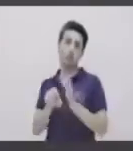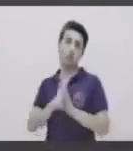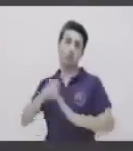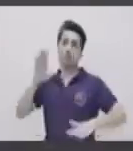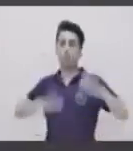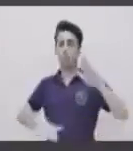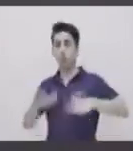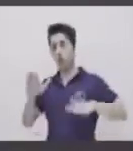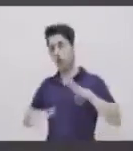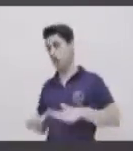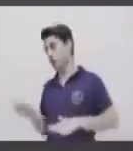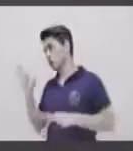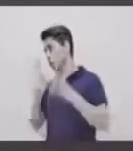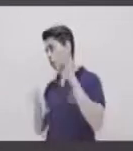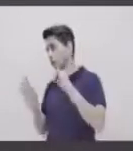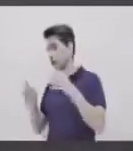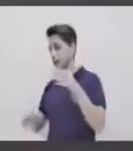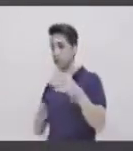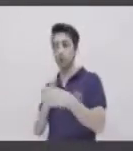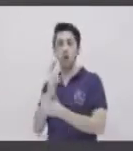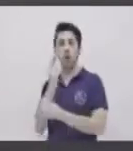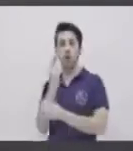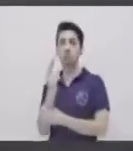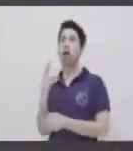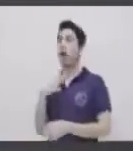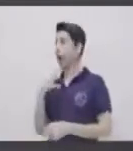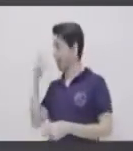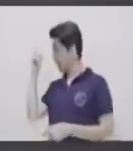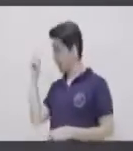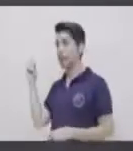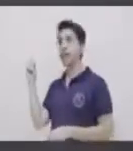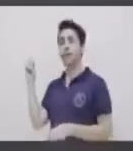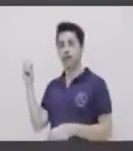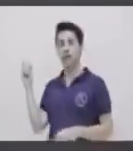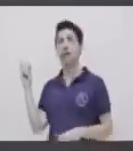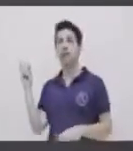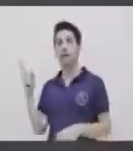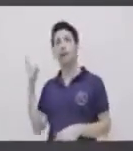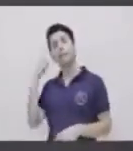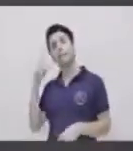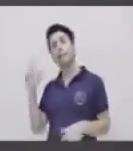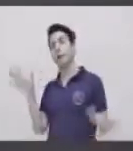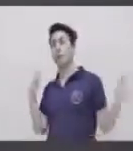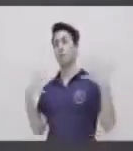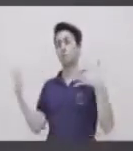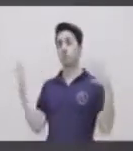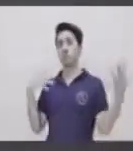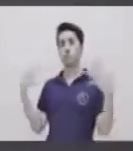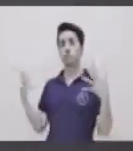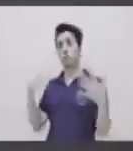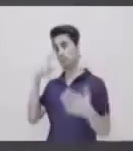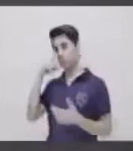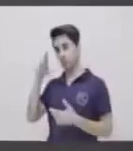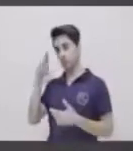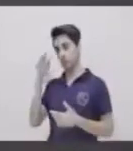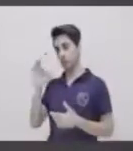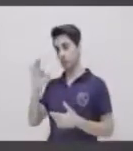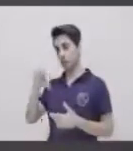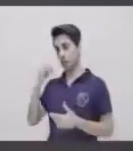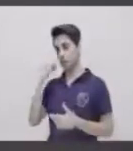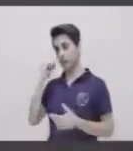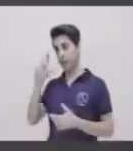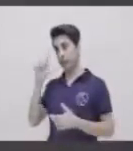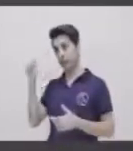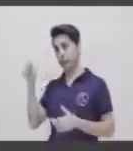Puerto Barrios o vamos a Santa Rosa y vamos a encontrar esta especie porque es netamente de ambiente tropical. Y hablan.